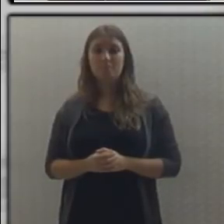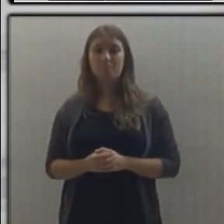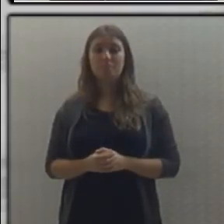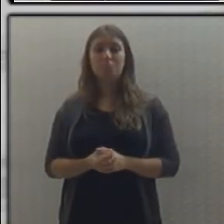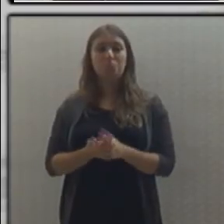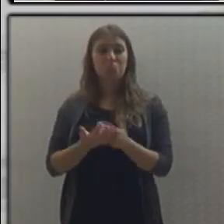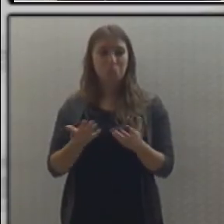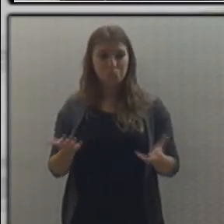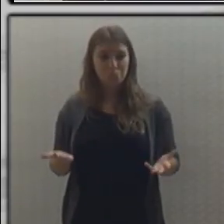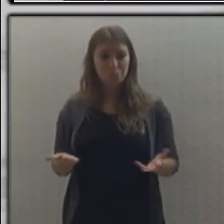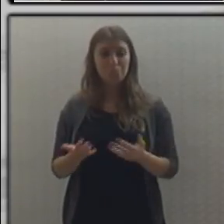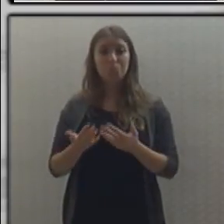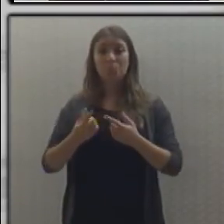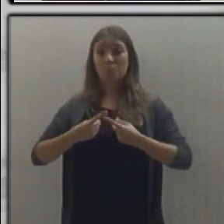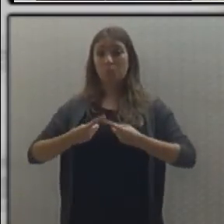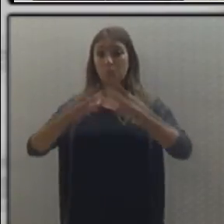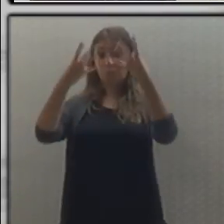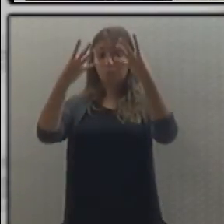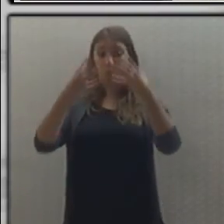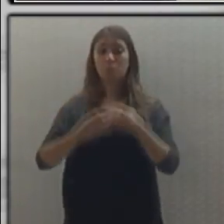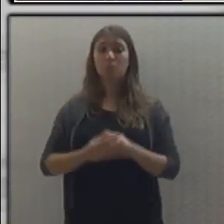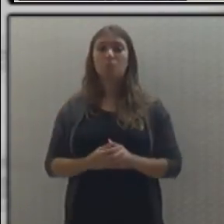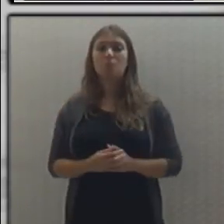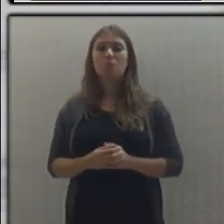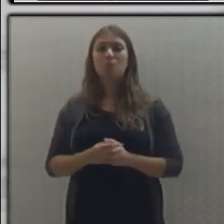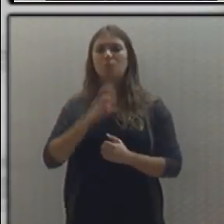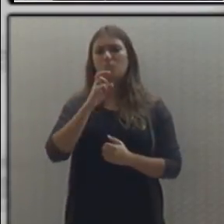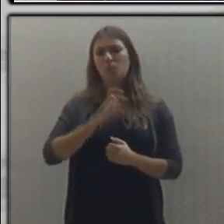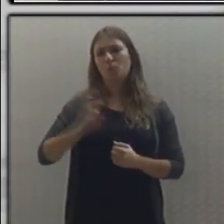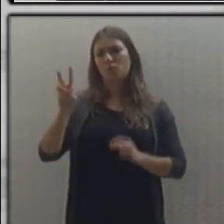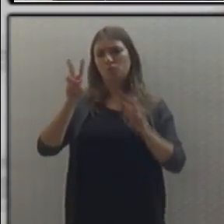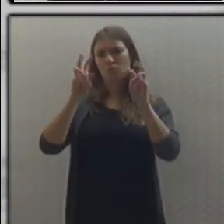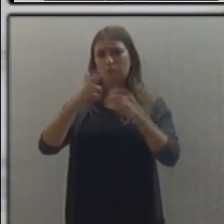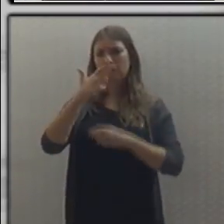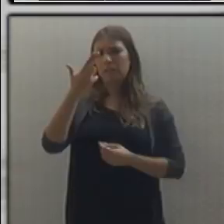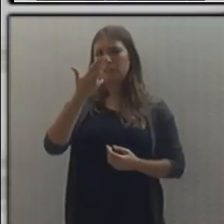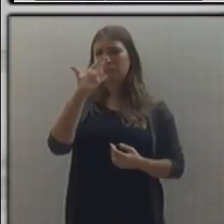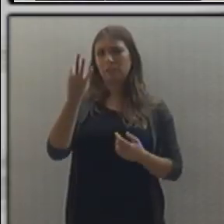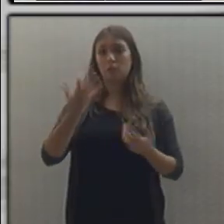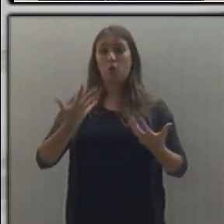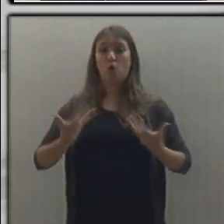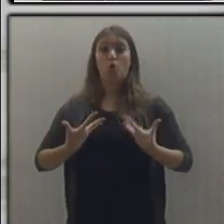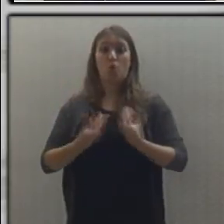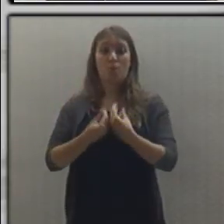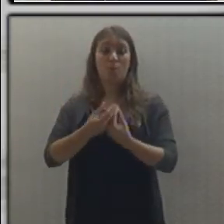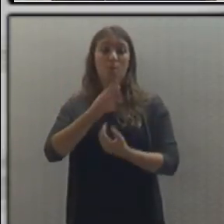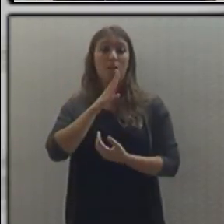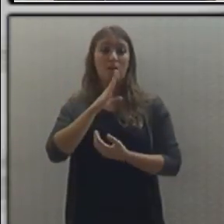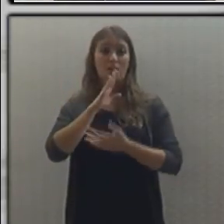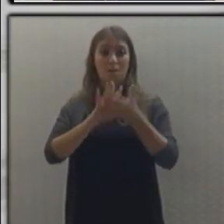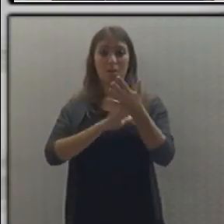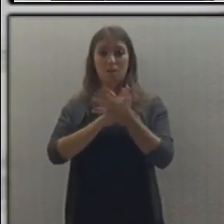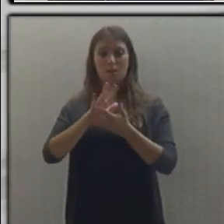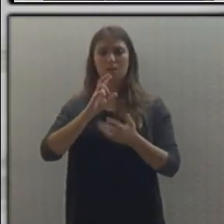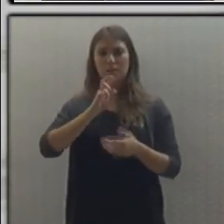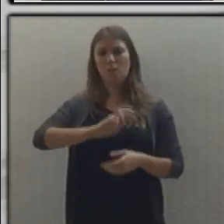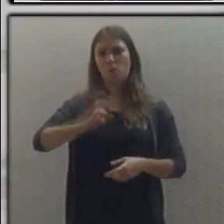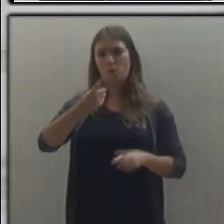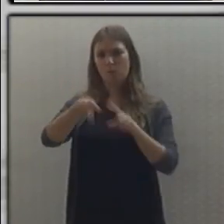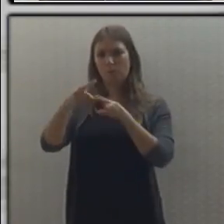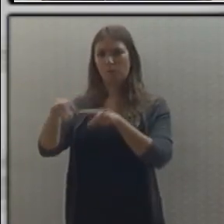Bueno, con respecto al edificio, hay otro tema interesante que es el tema de la convivencia, que ya hemos hablado de él, y de la diversidad,